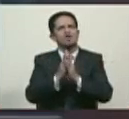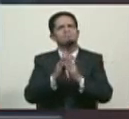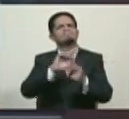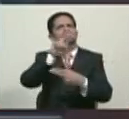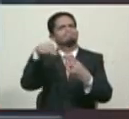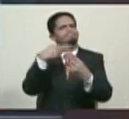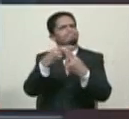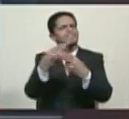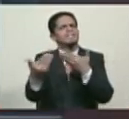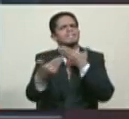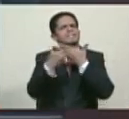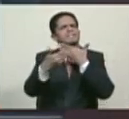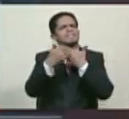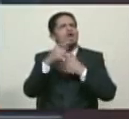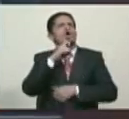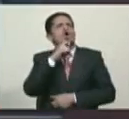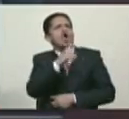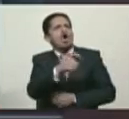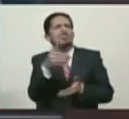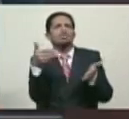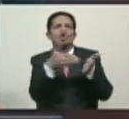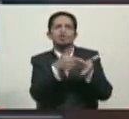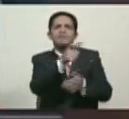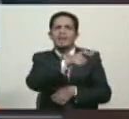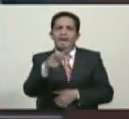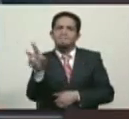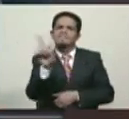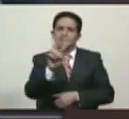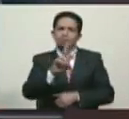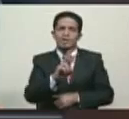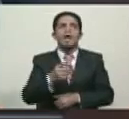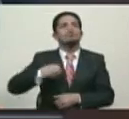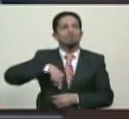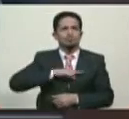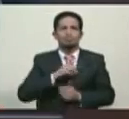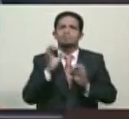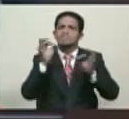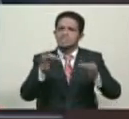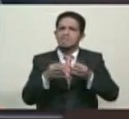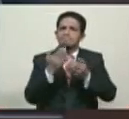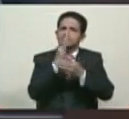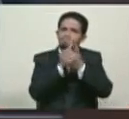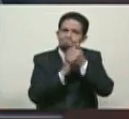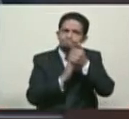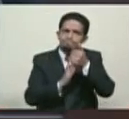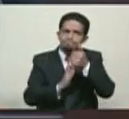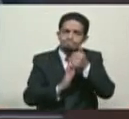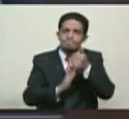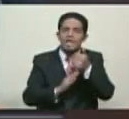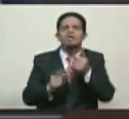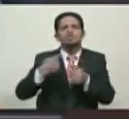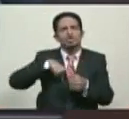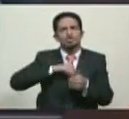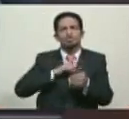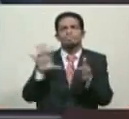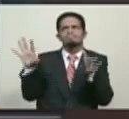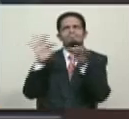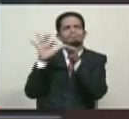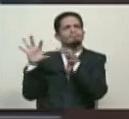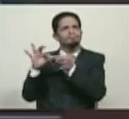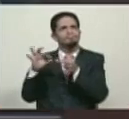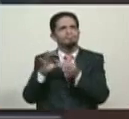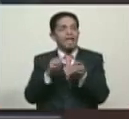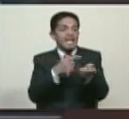nuestros compatriotas. Este pueblo siempre ha sido noble y lleva con orgullo un mestizaje único. Esta misma